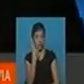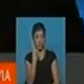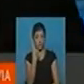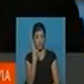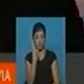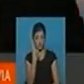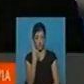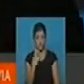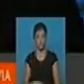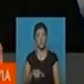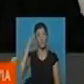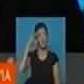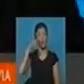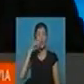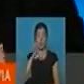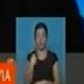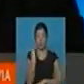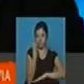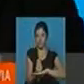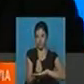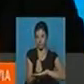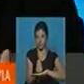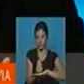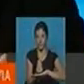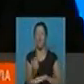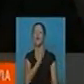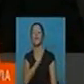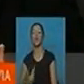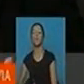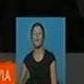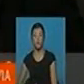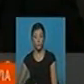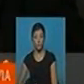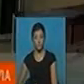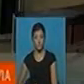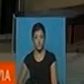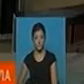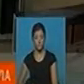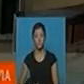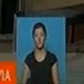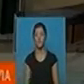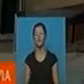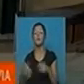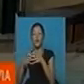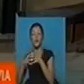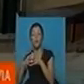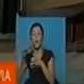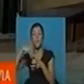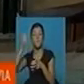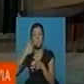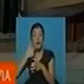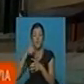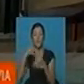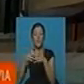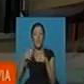digamos, abrumadora de Evo Morales. O sea, no hay figuras del gobierno, no hay figuras regionales, y el MAS, el partido de gobierno, no es un partido,